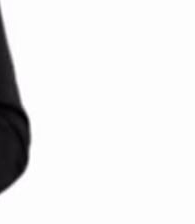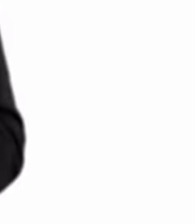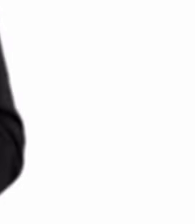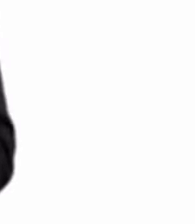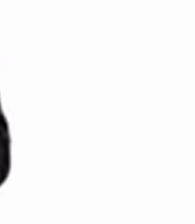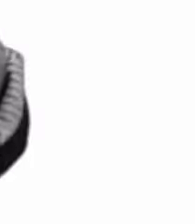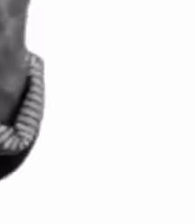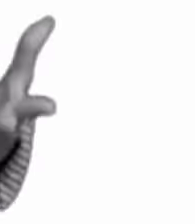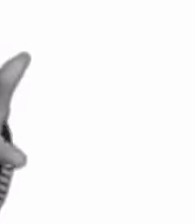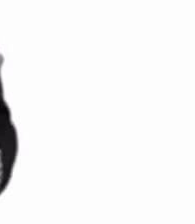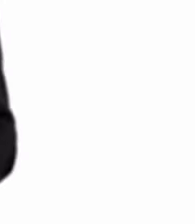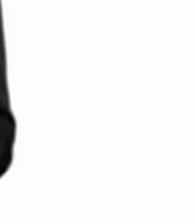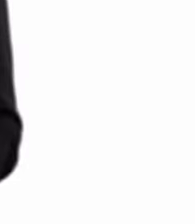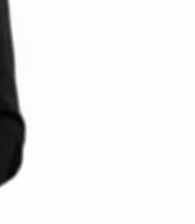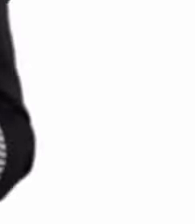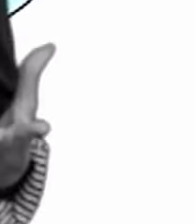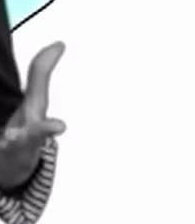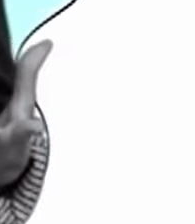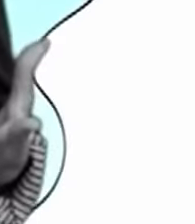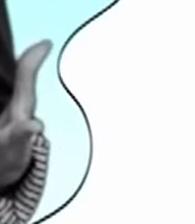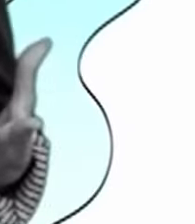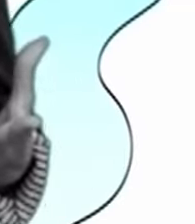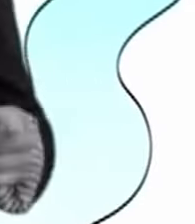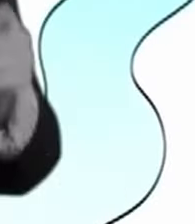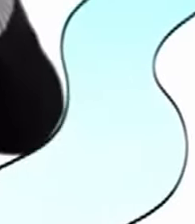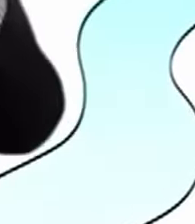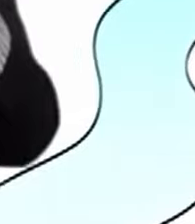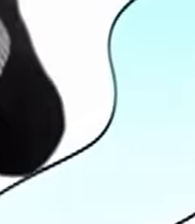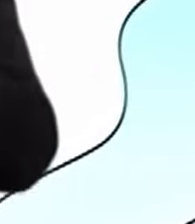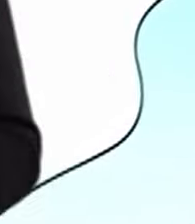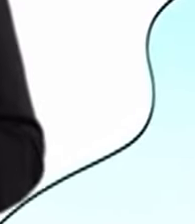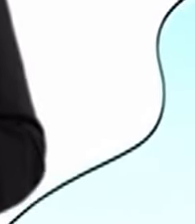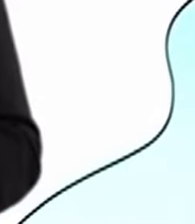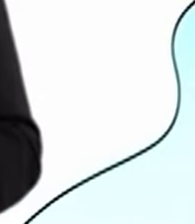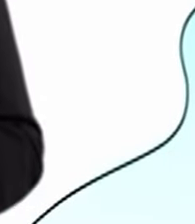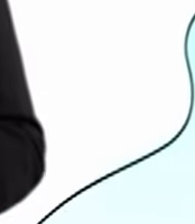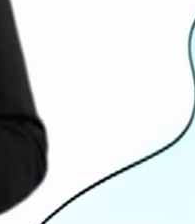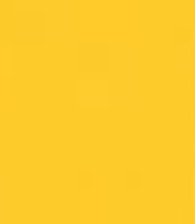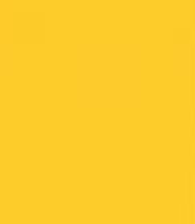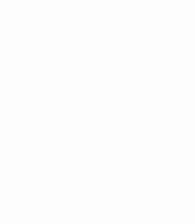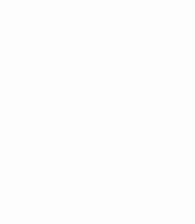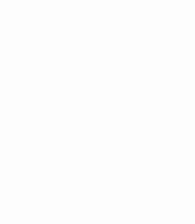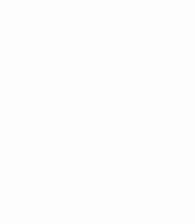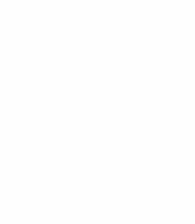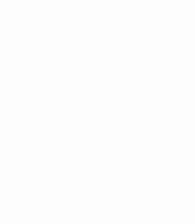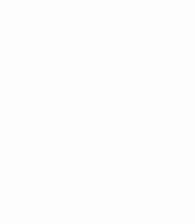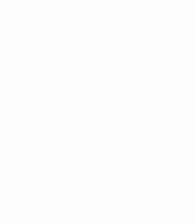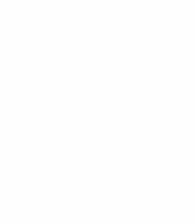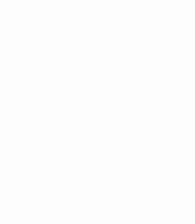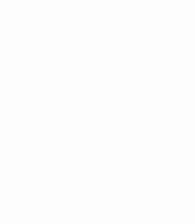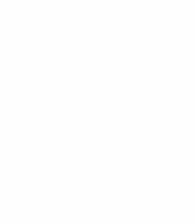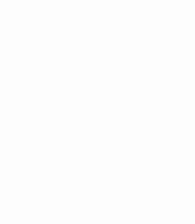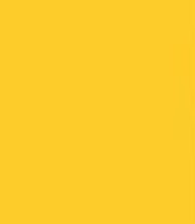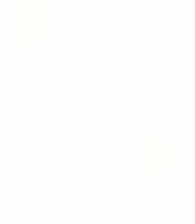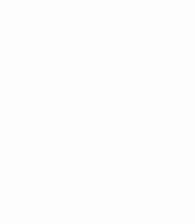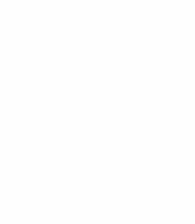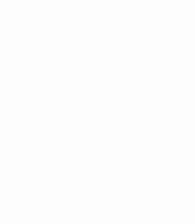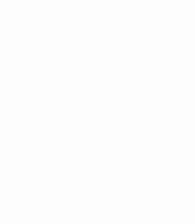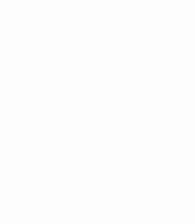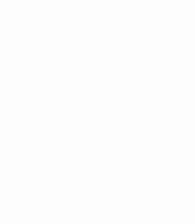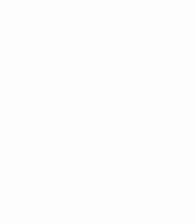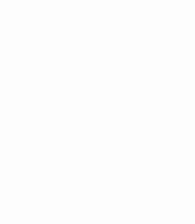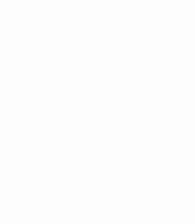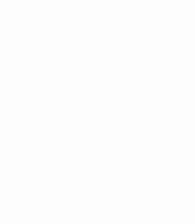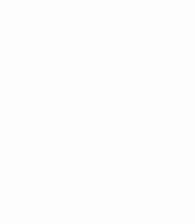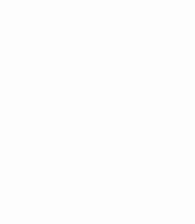inadecuado drenaje. Por eso es fundamental estar atento y seguir estas recomendaciones. ¿Cómo prepararte?